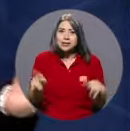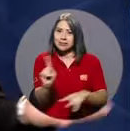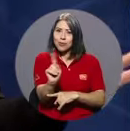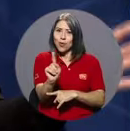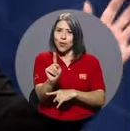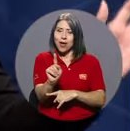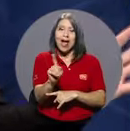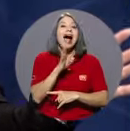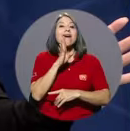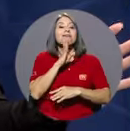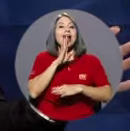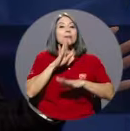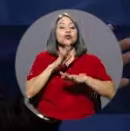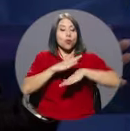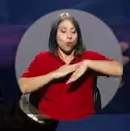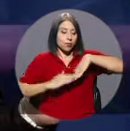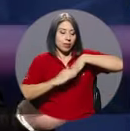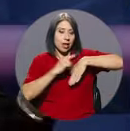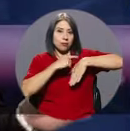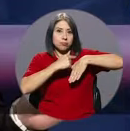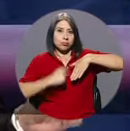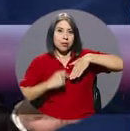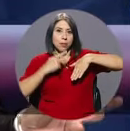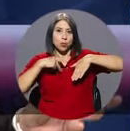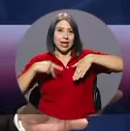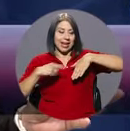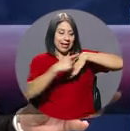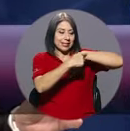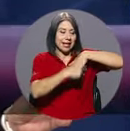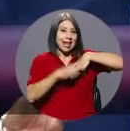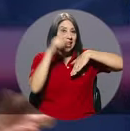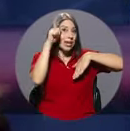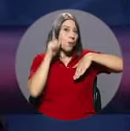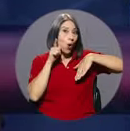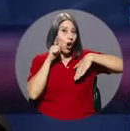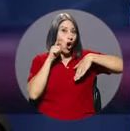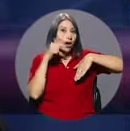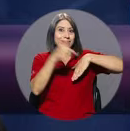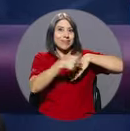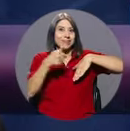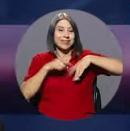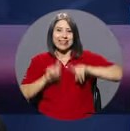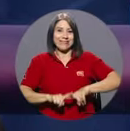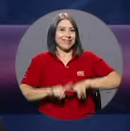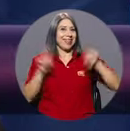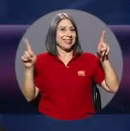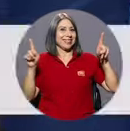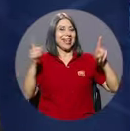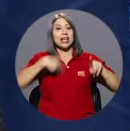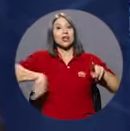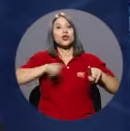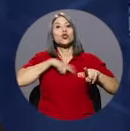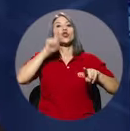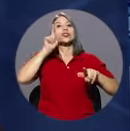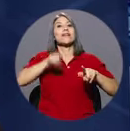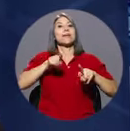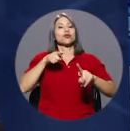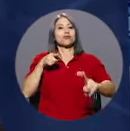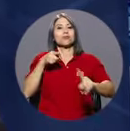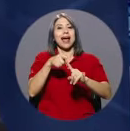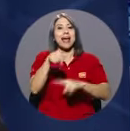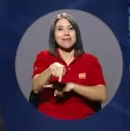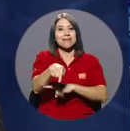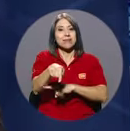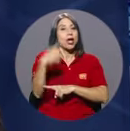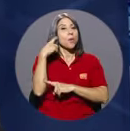Arenas y Limón, que son los dos puertos, digamos, y entre ellos hay diferencias sustanciales. Claro. Y esa diferenciación hay que llegarle, si no los territorios no van a lograr